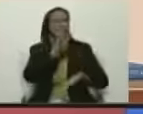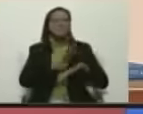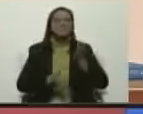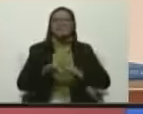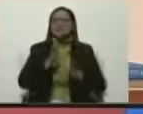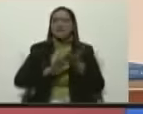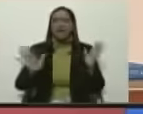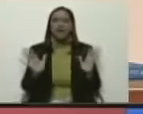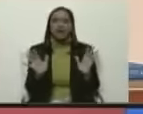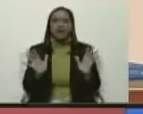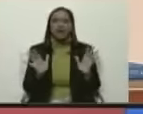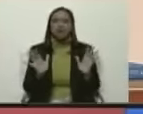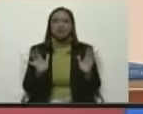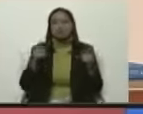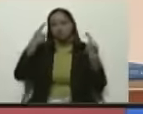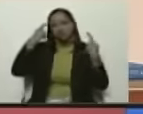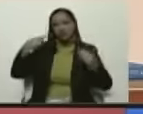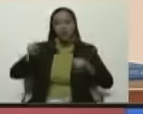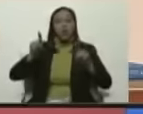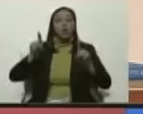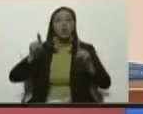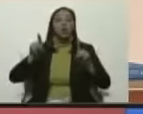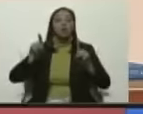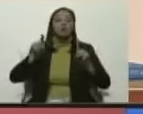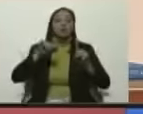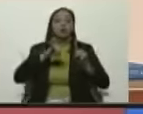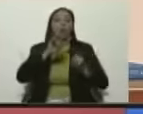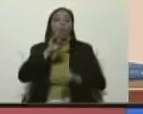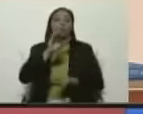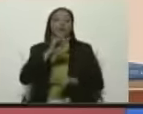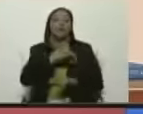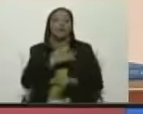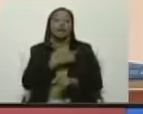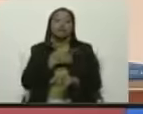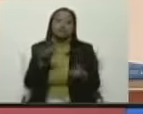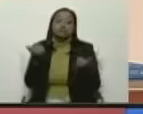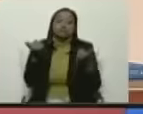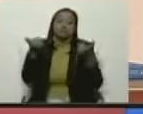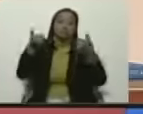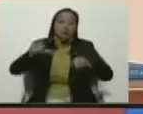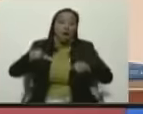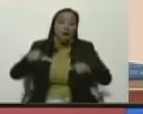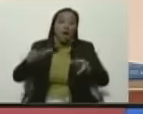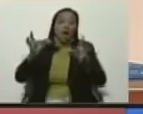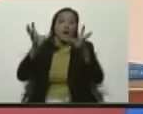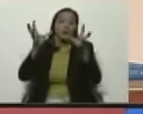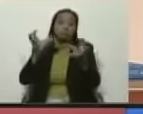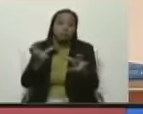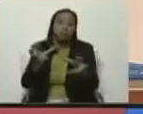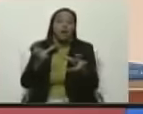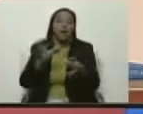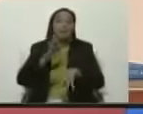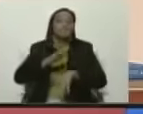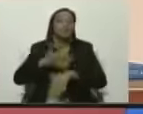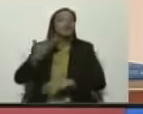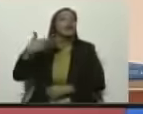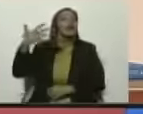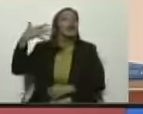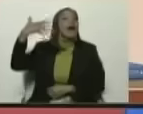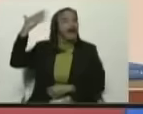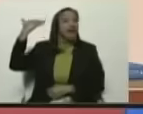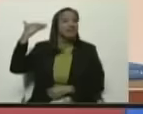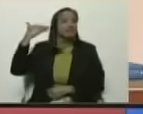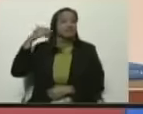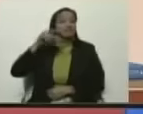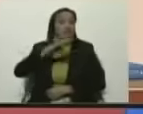siguiera en el suelo, pues. Destruida por la ineficiencia de quien era rectora. Porque no era por falta de presupuesto.